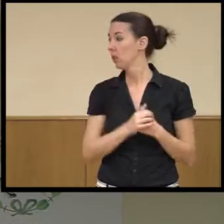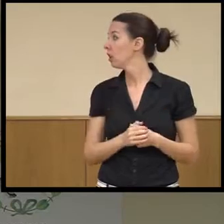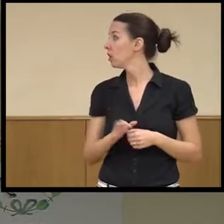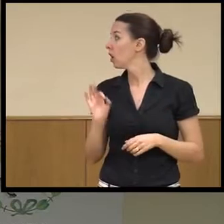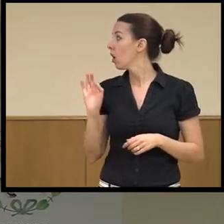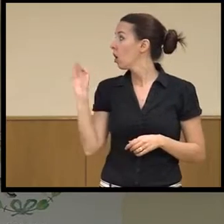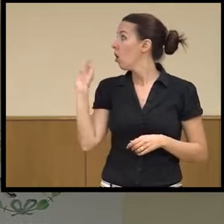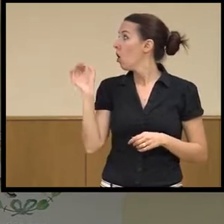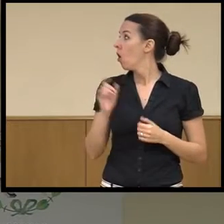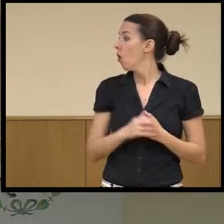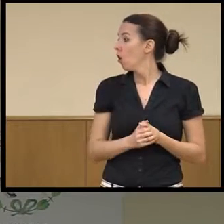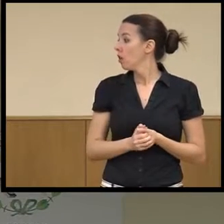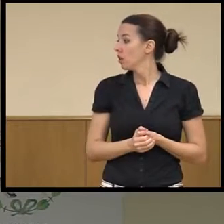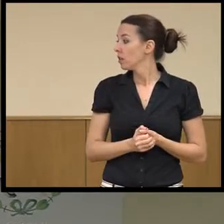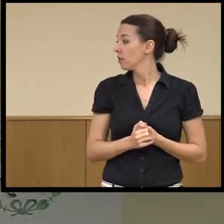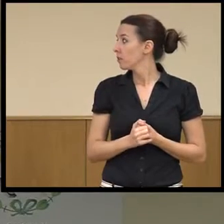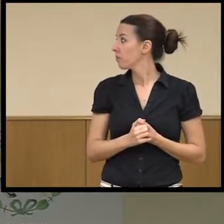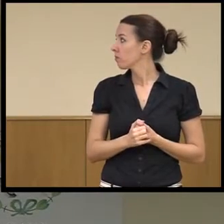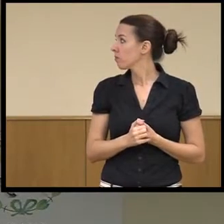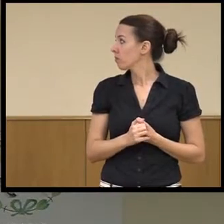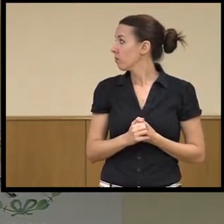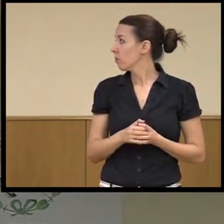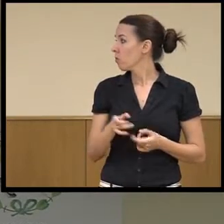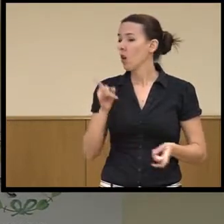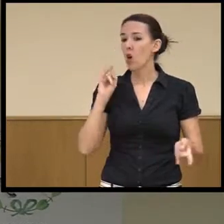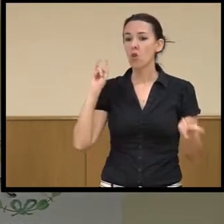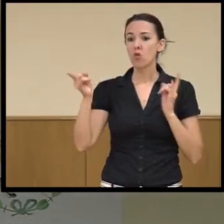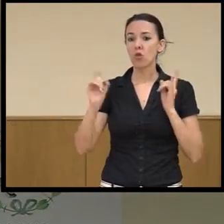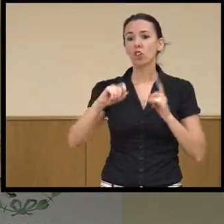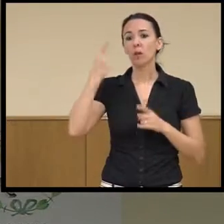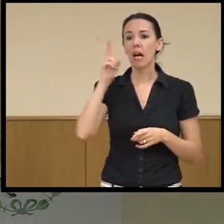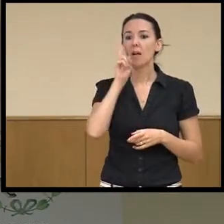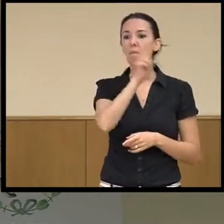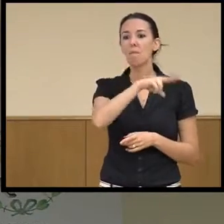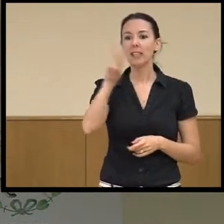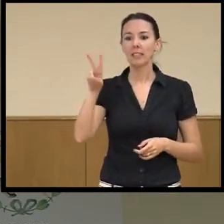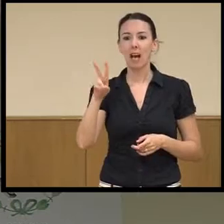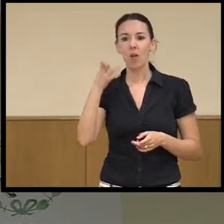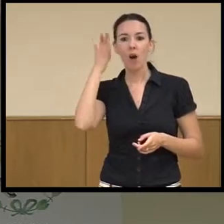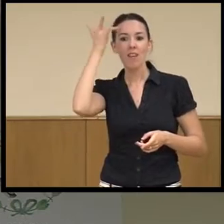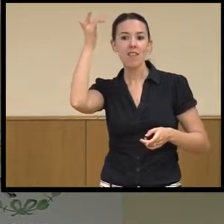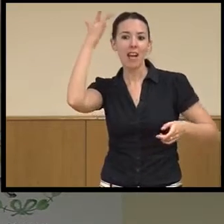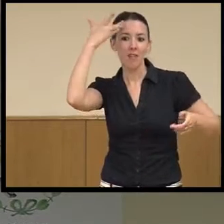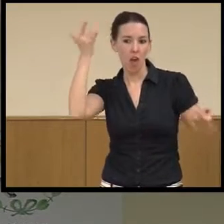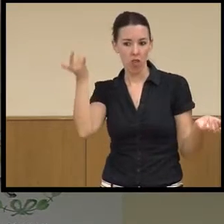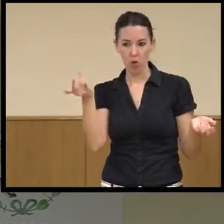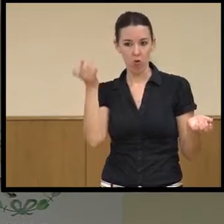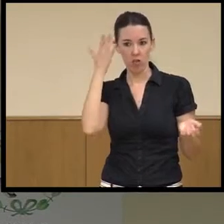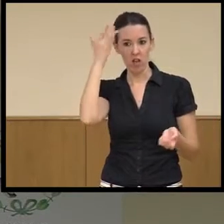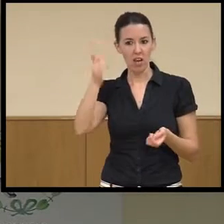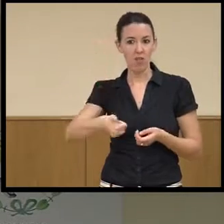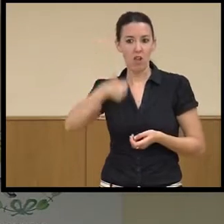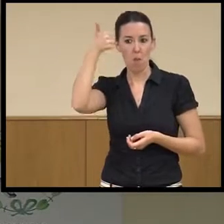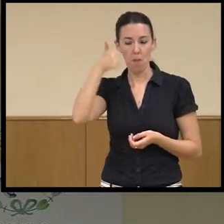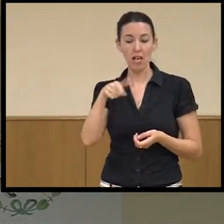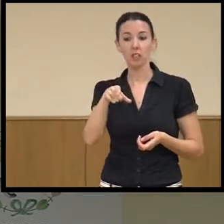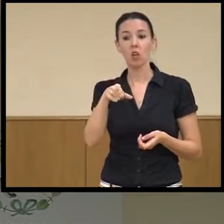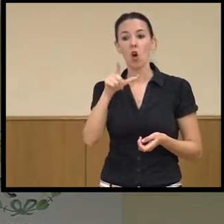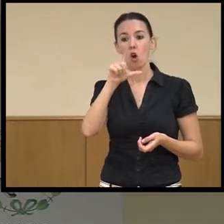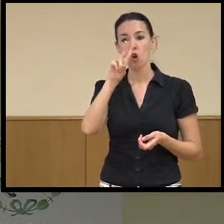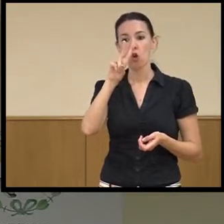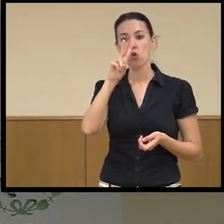las actividades más ruidosas del hombre, ese paisaje idealizado, muy idealizado, con ferrerías de